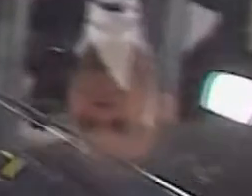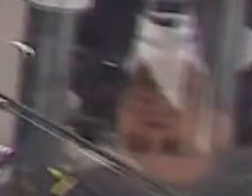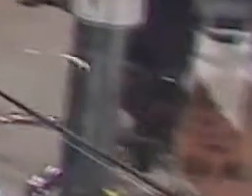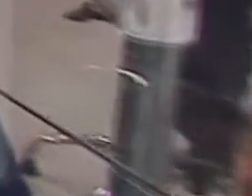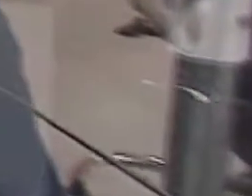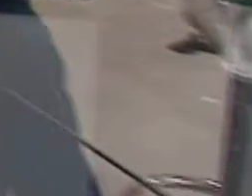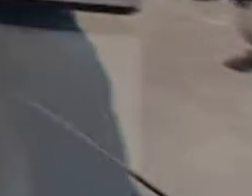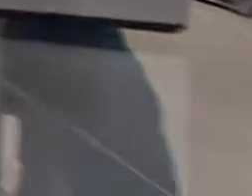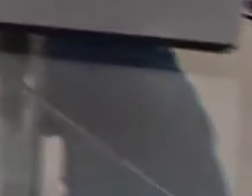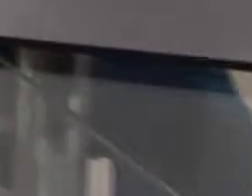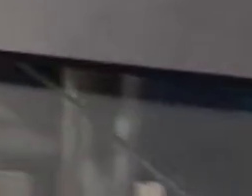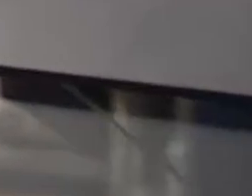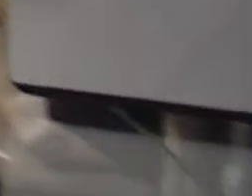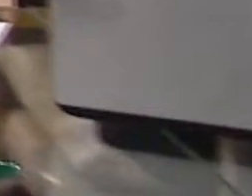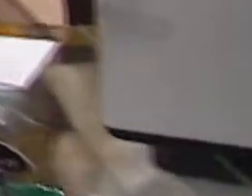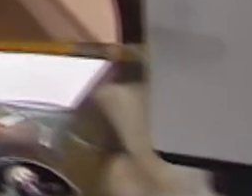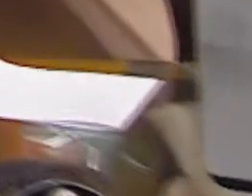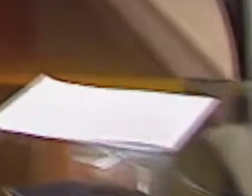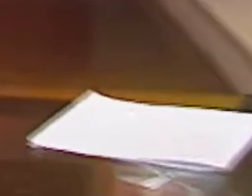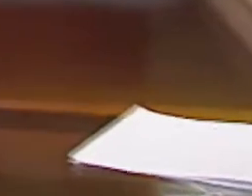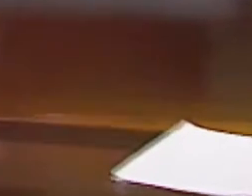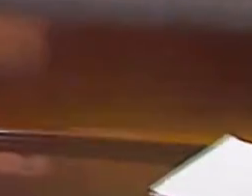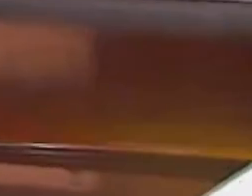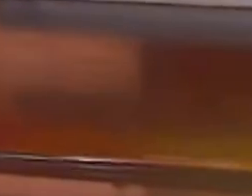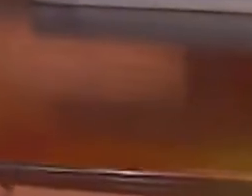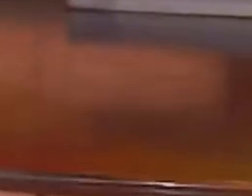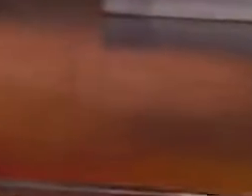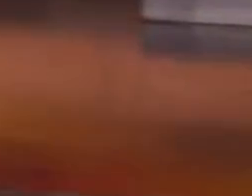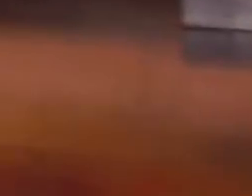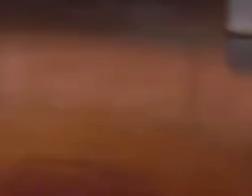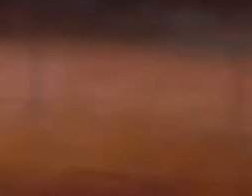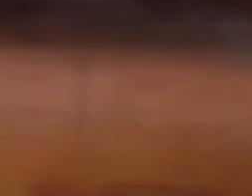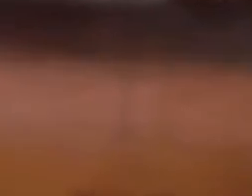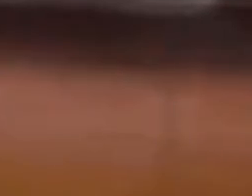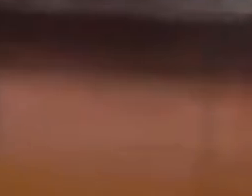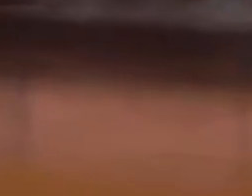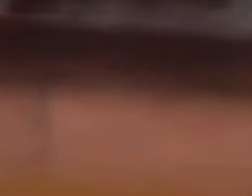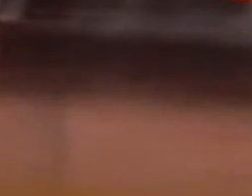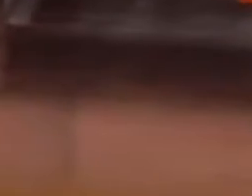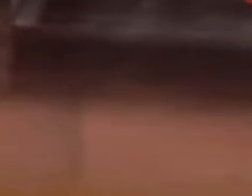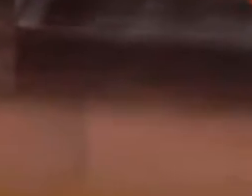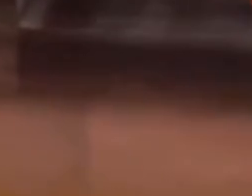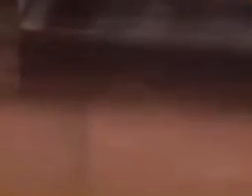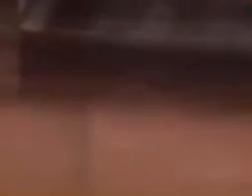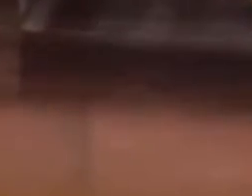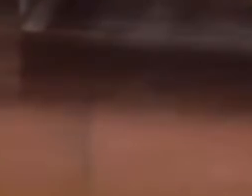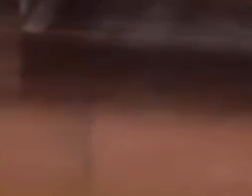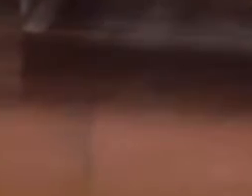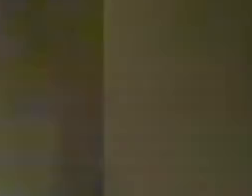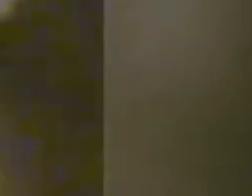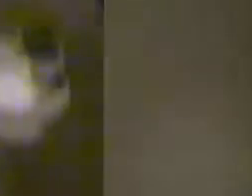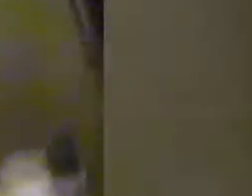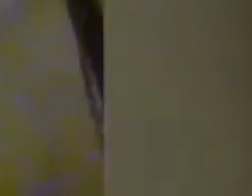los últimos tiempos se registraron varios casos de lo comúnmente conocido como justicia por mano propia abordamos este tema con especialistas